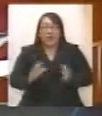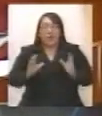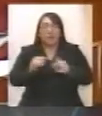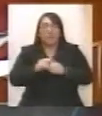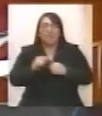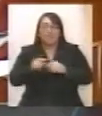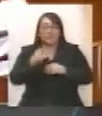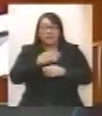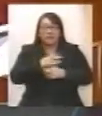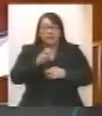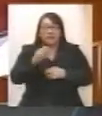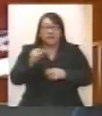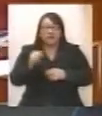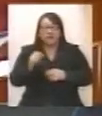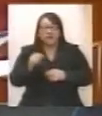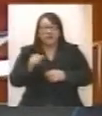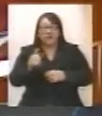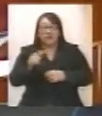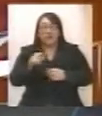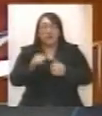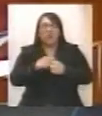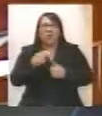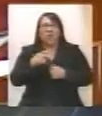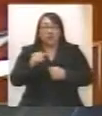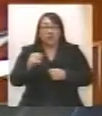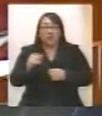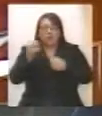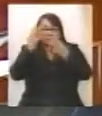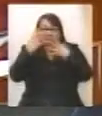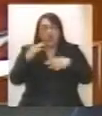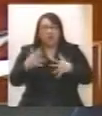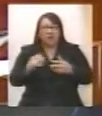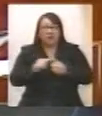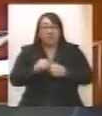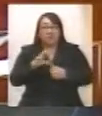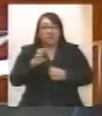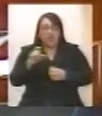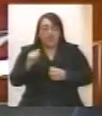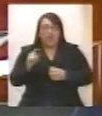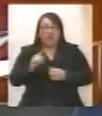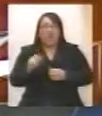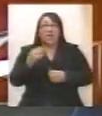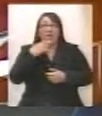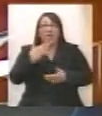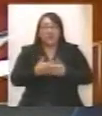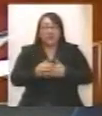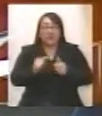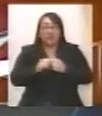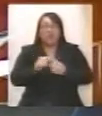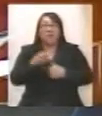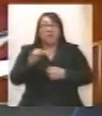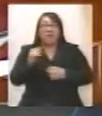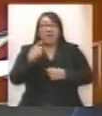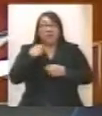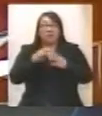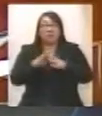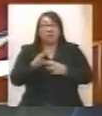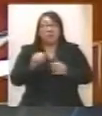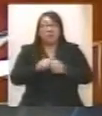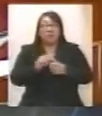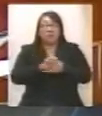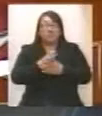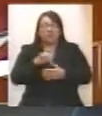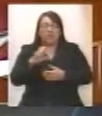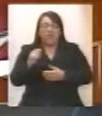con Elías Aguirre, ala con Ugarte, sudario y nervios con Cela, gracia con Palma, misiva alada con